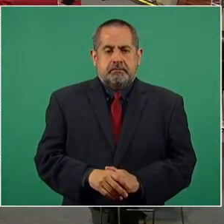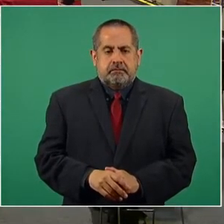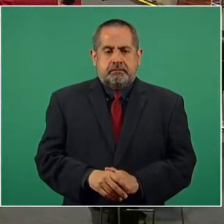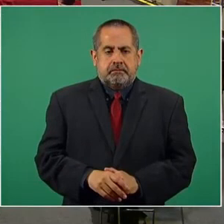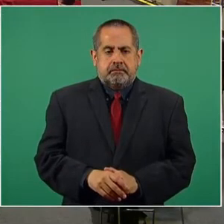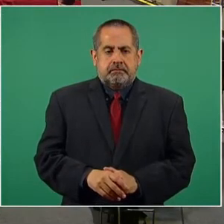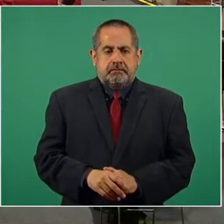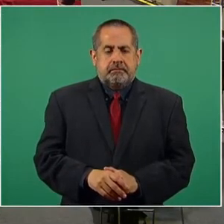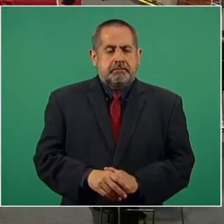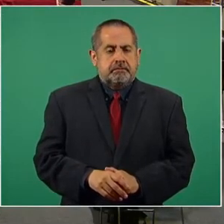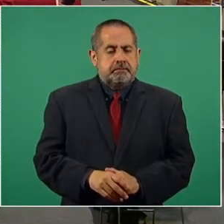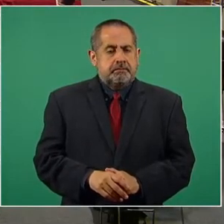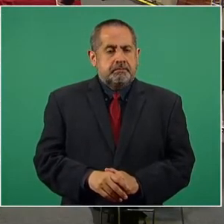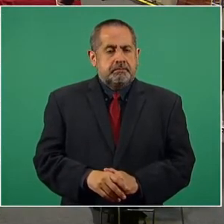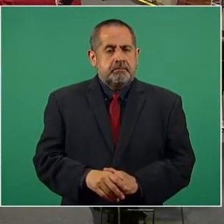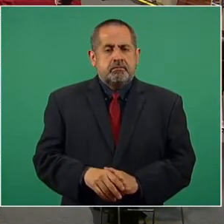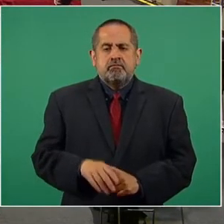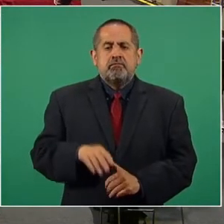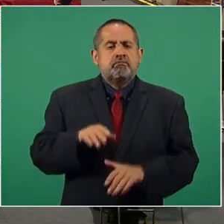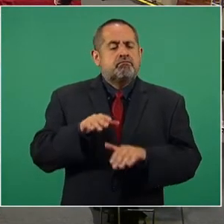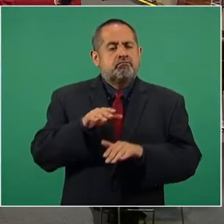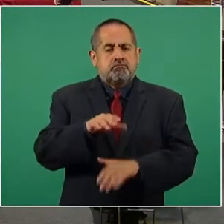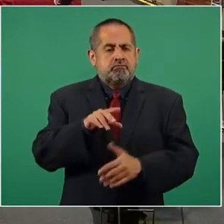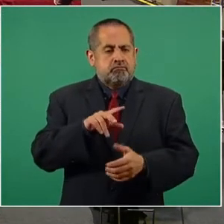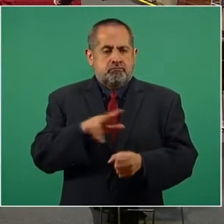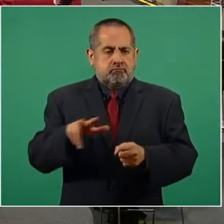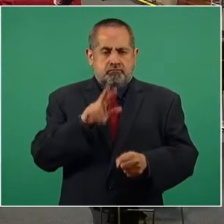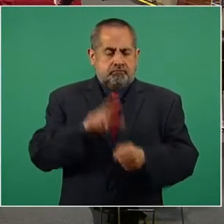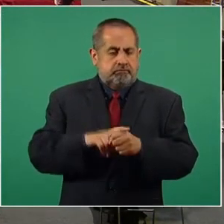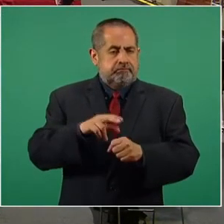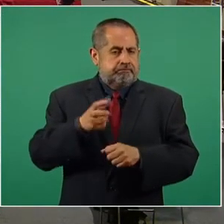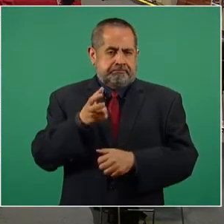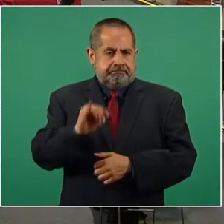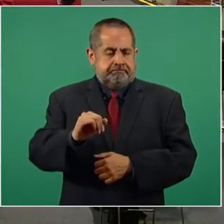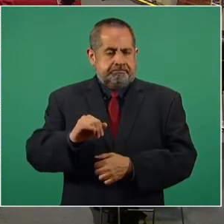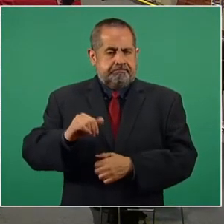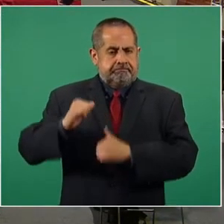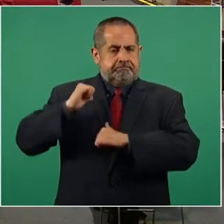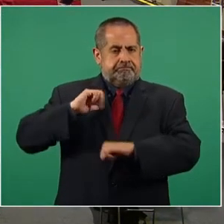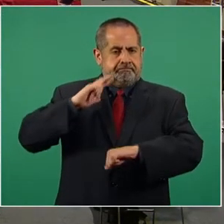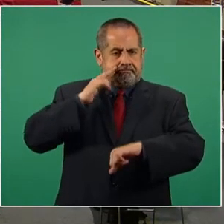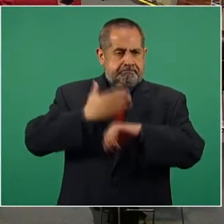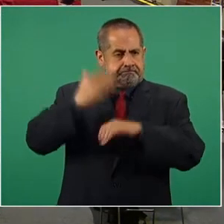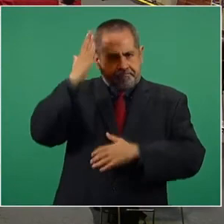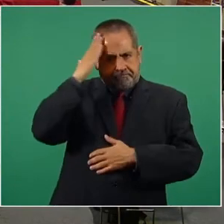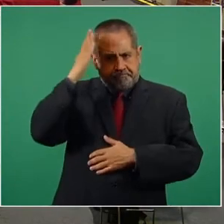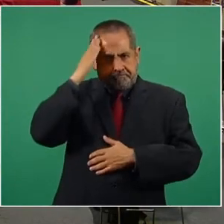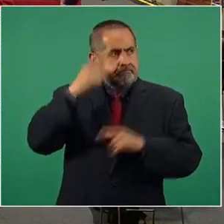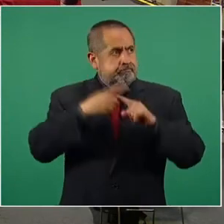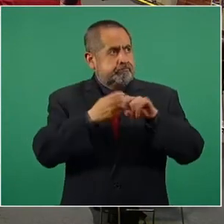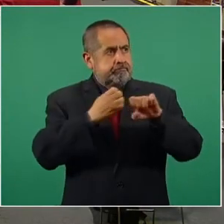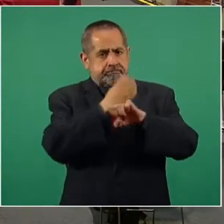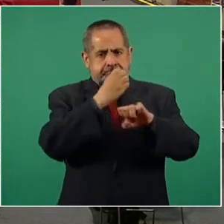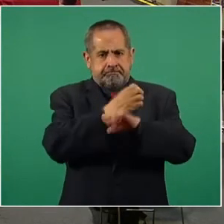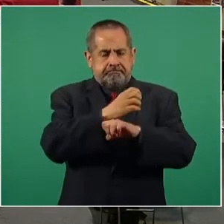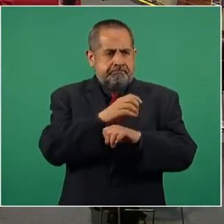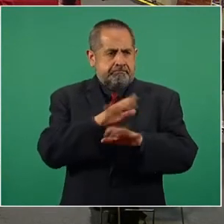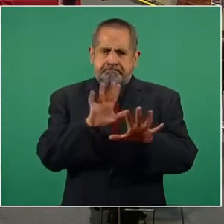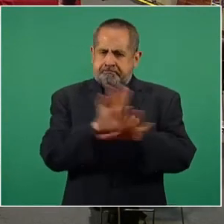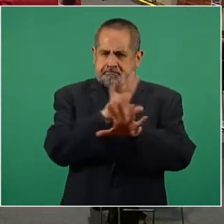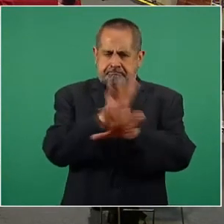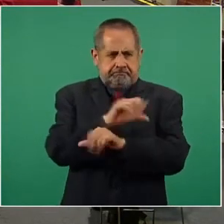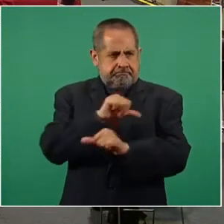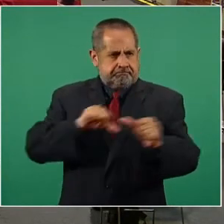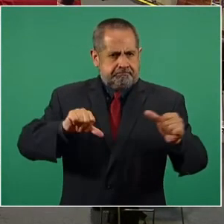Con motivo de la rotación normal de los mandos en los diferentes estados, en esta